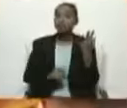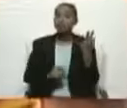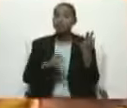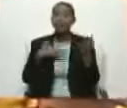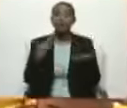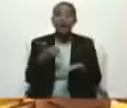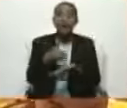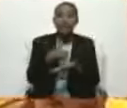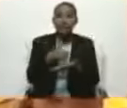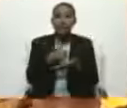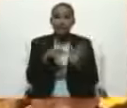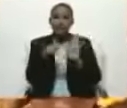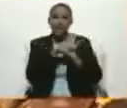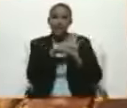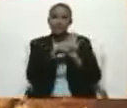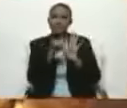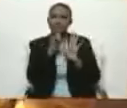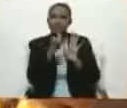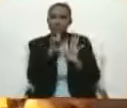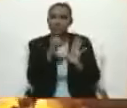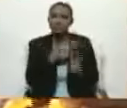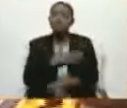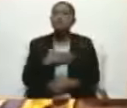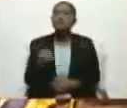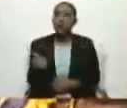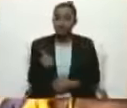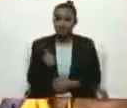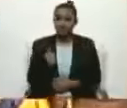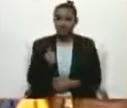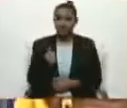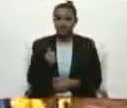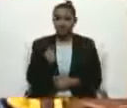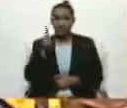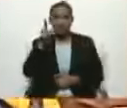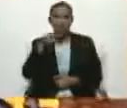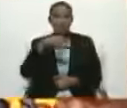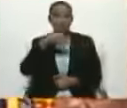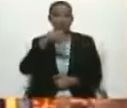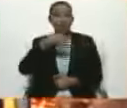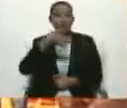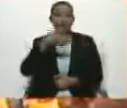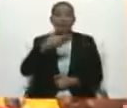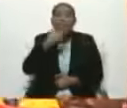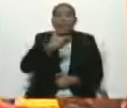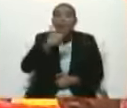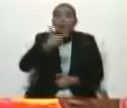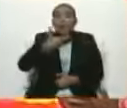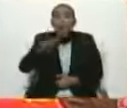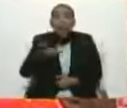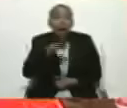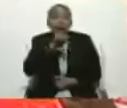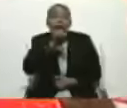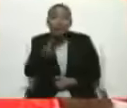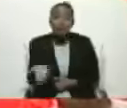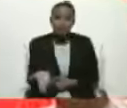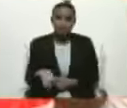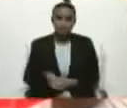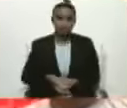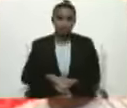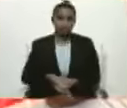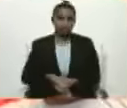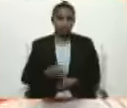Y el imperialismo, que son unos bocones, se lo dicen a su gente. Eso que dice Héctor, que al presidente, mire, Nicolás lo ha